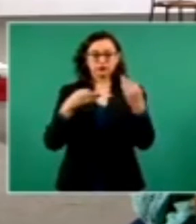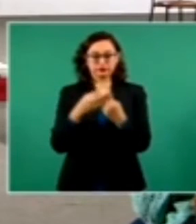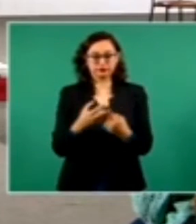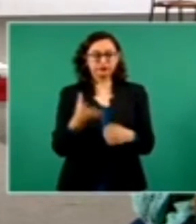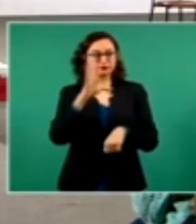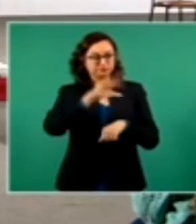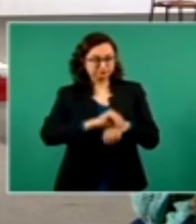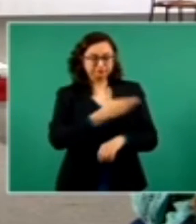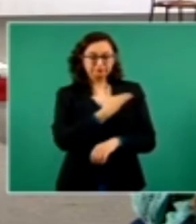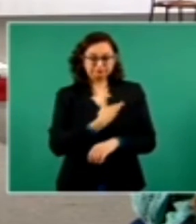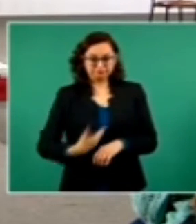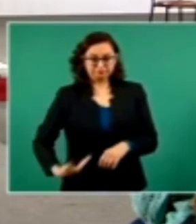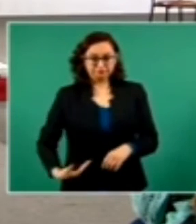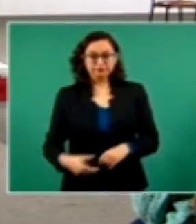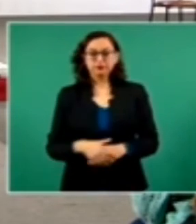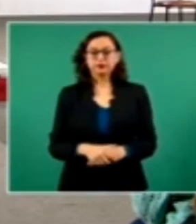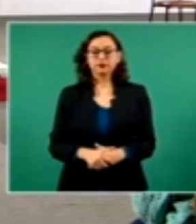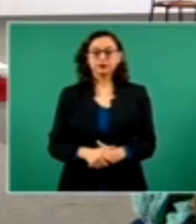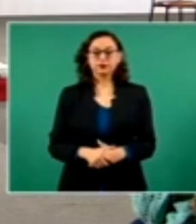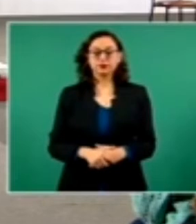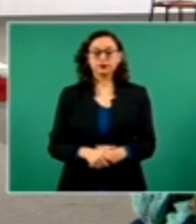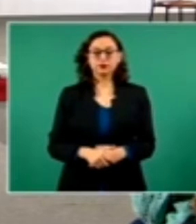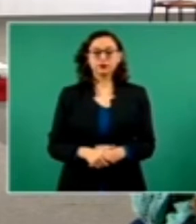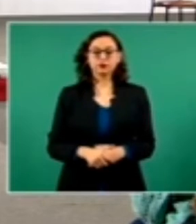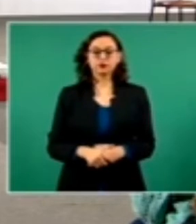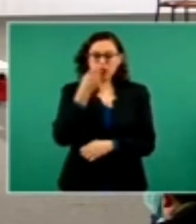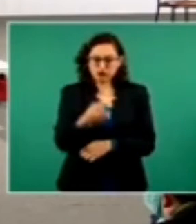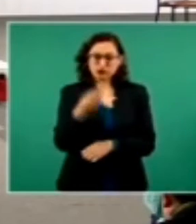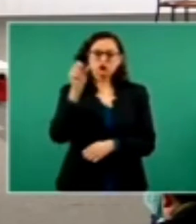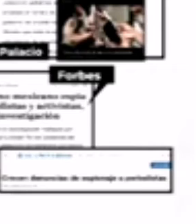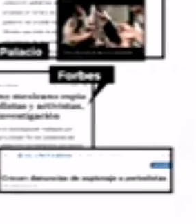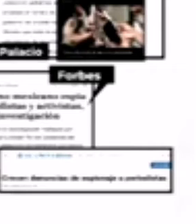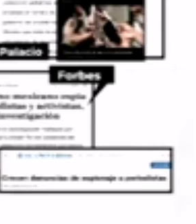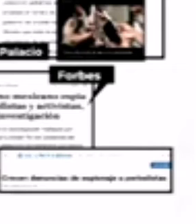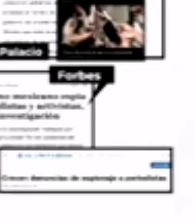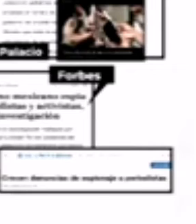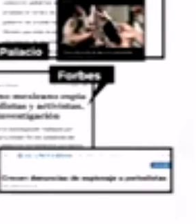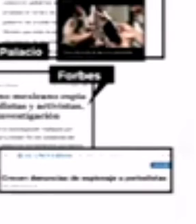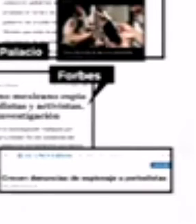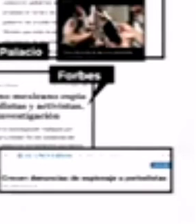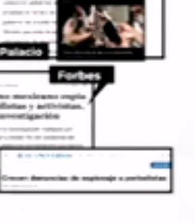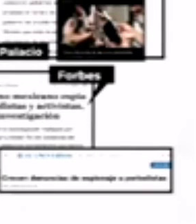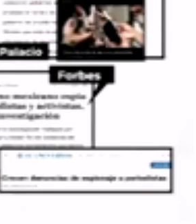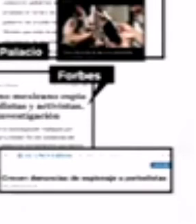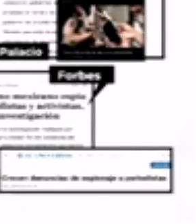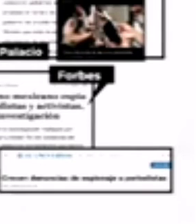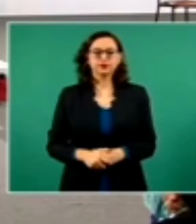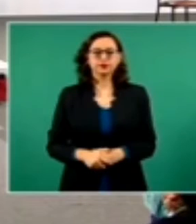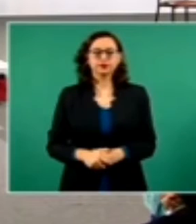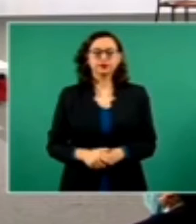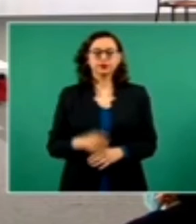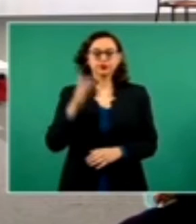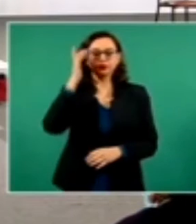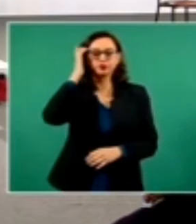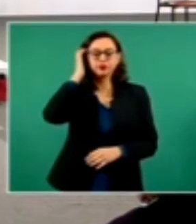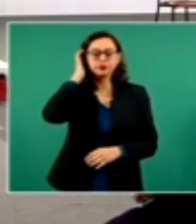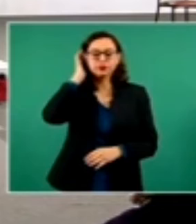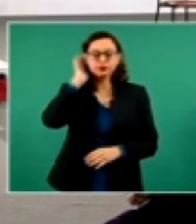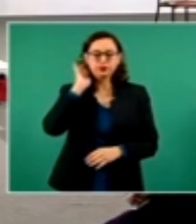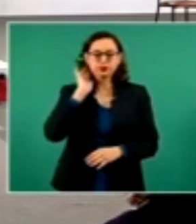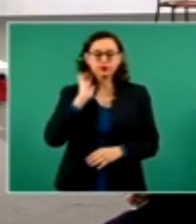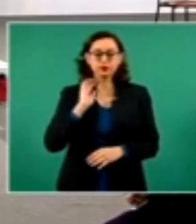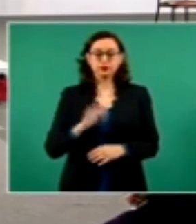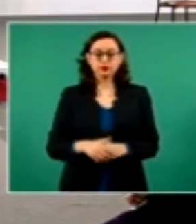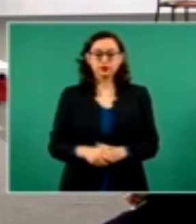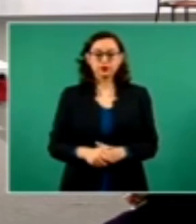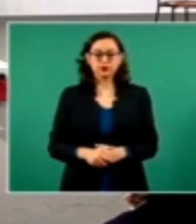y la democracia que no quieren que haya un diálogo circular que nada más ellos quieren tener el monopolio